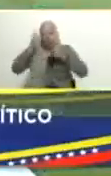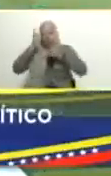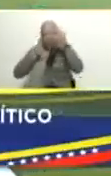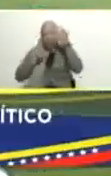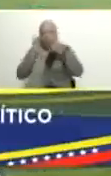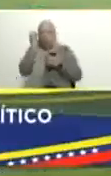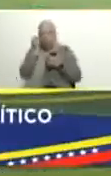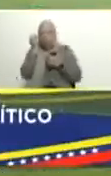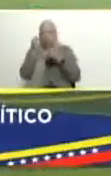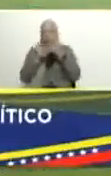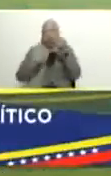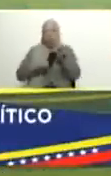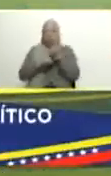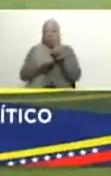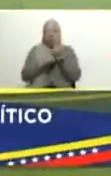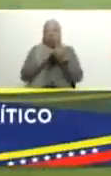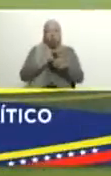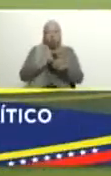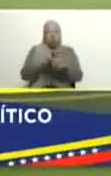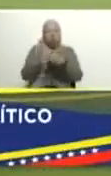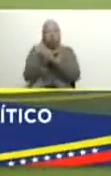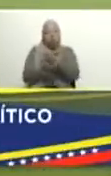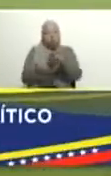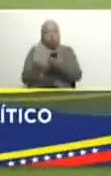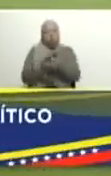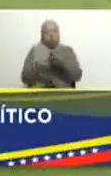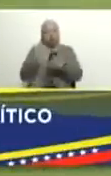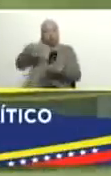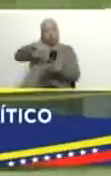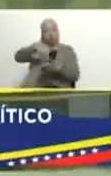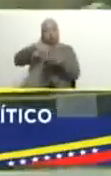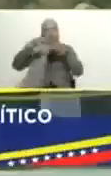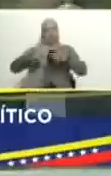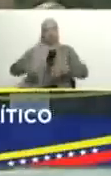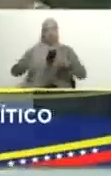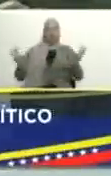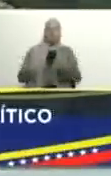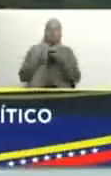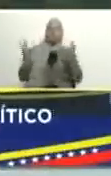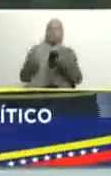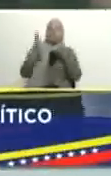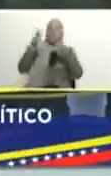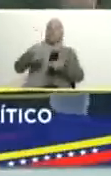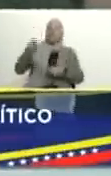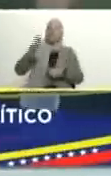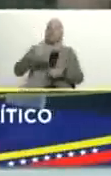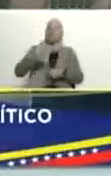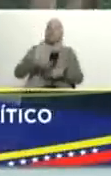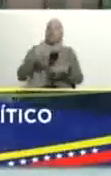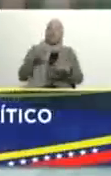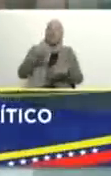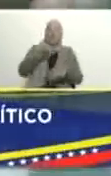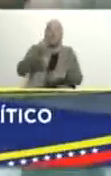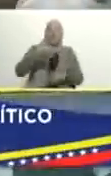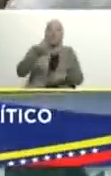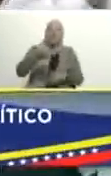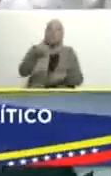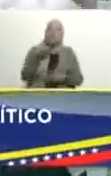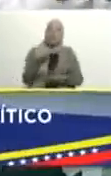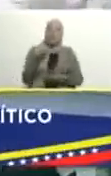hijas, al frente de la batalla, de pie, entero y victorioso, hoy más que nunca victorioso.